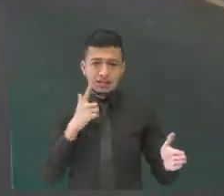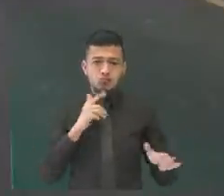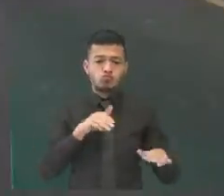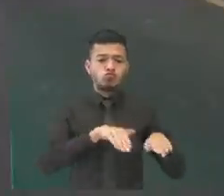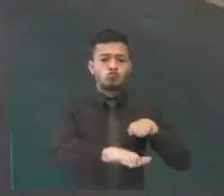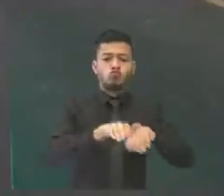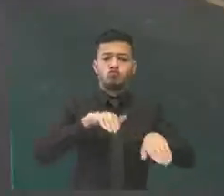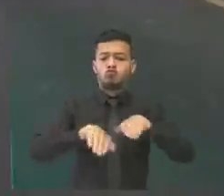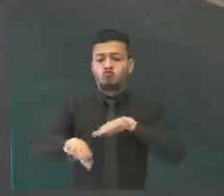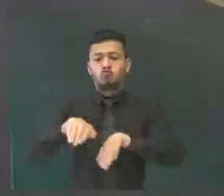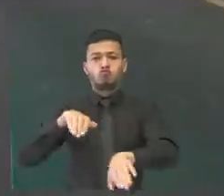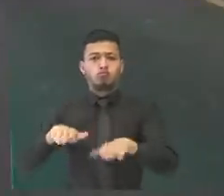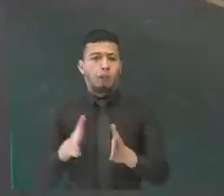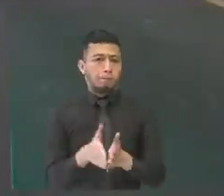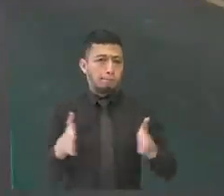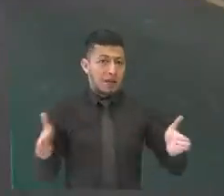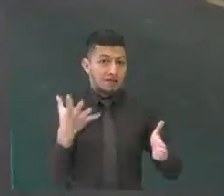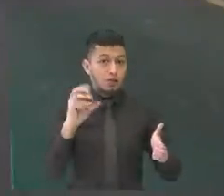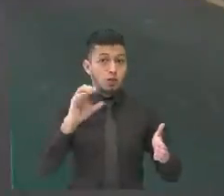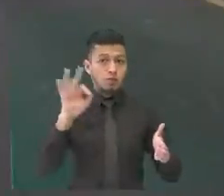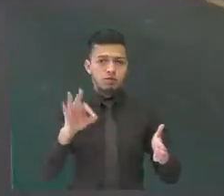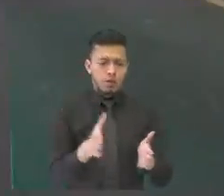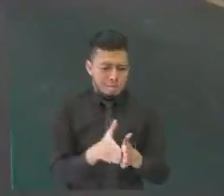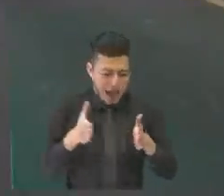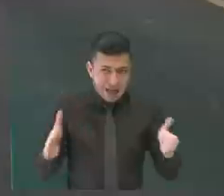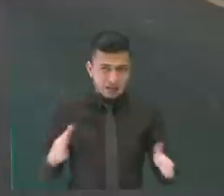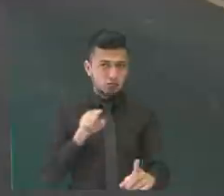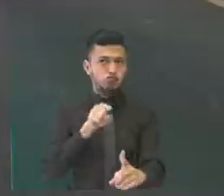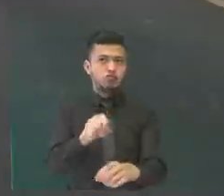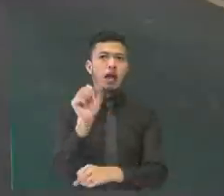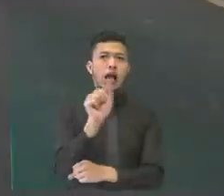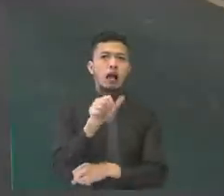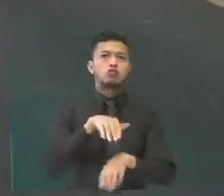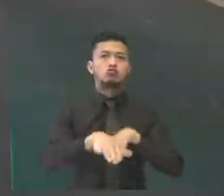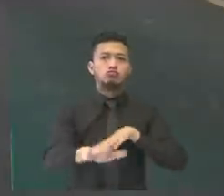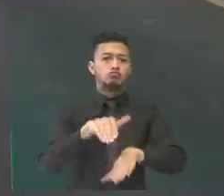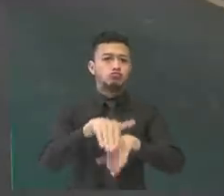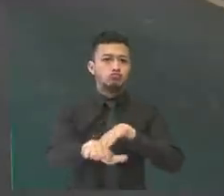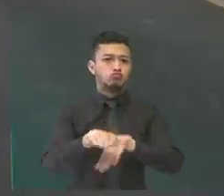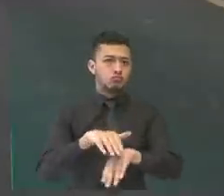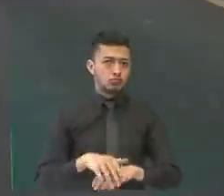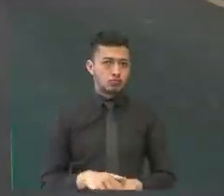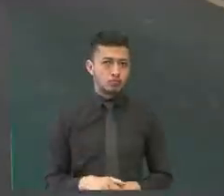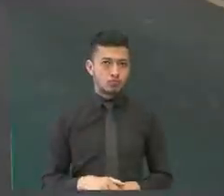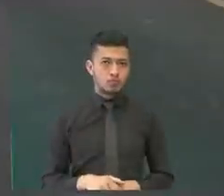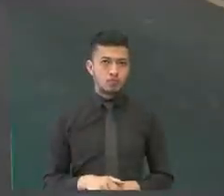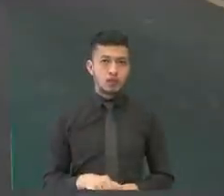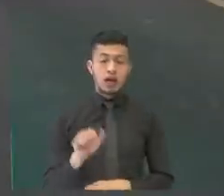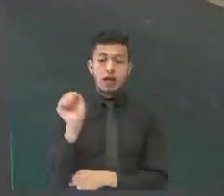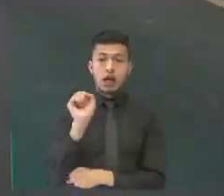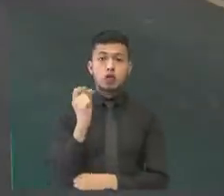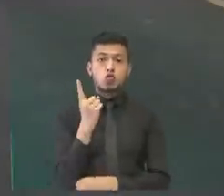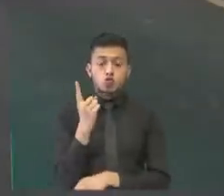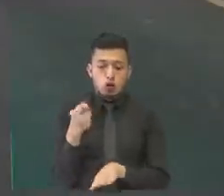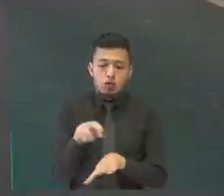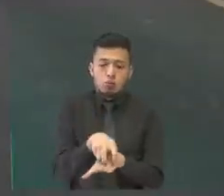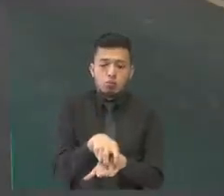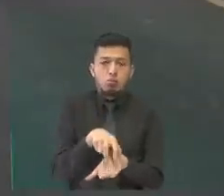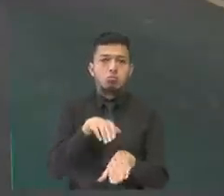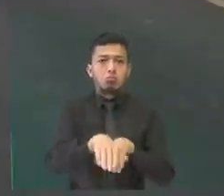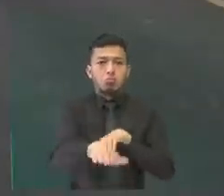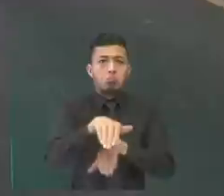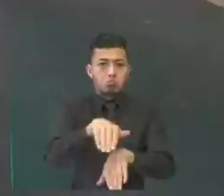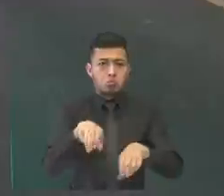espacio, más del 50% del espacio está dedicado a los carros, carros con viajes individuales, muy poco eficientes como